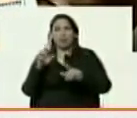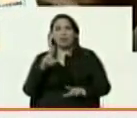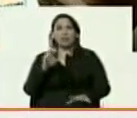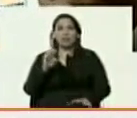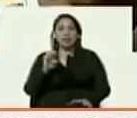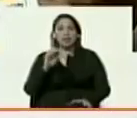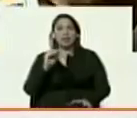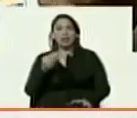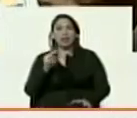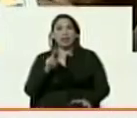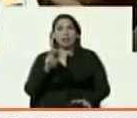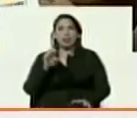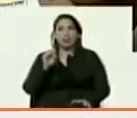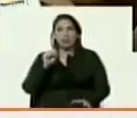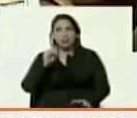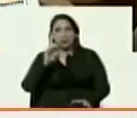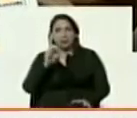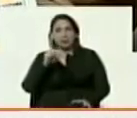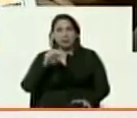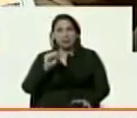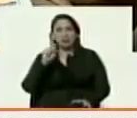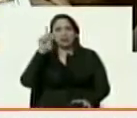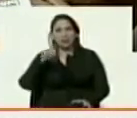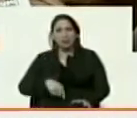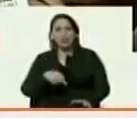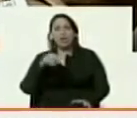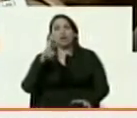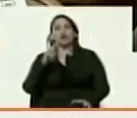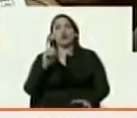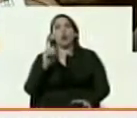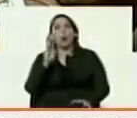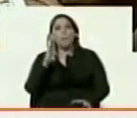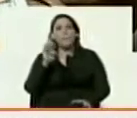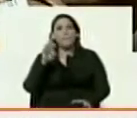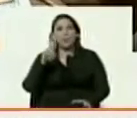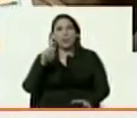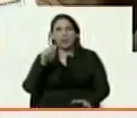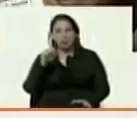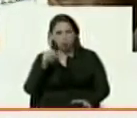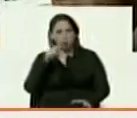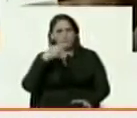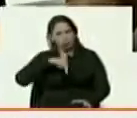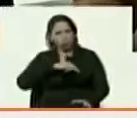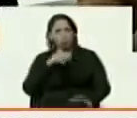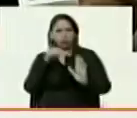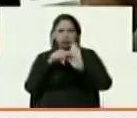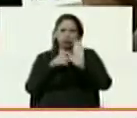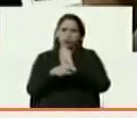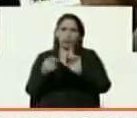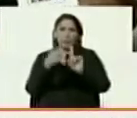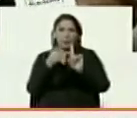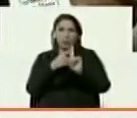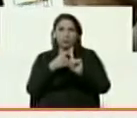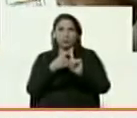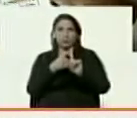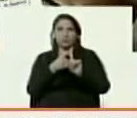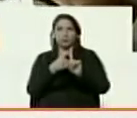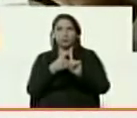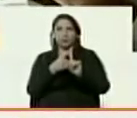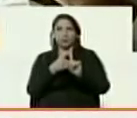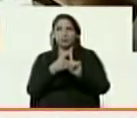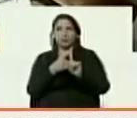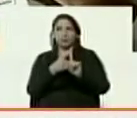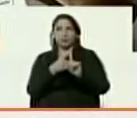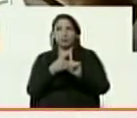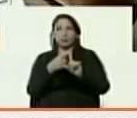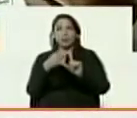Roberto Marrero, que han sido uno de los que ha exigido la posición que se le... Bueno, fíjate, nosotros ahí establecimos un criterio, un primer criterio. Esa